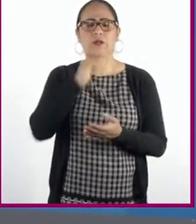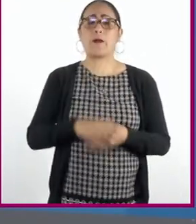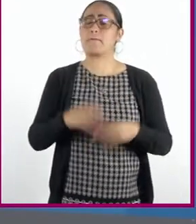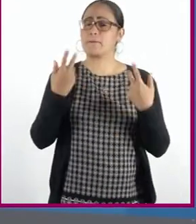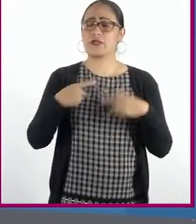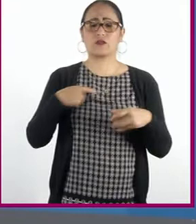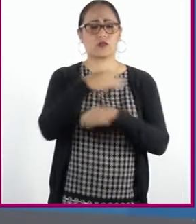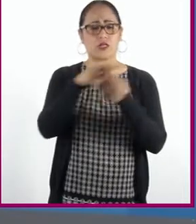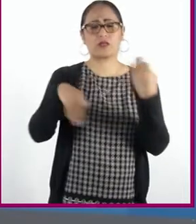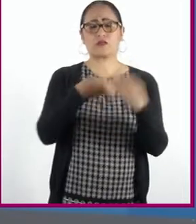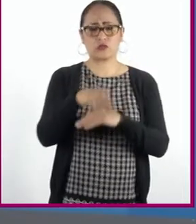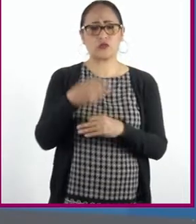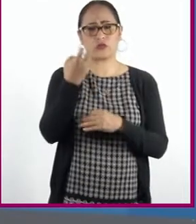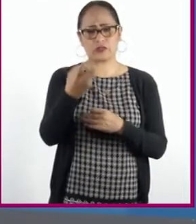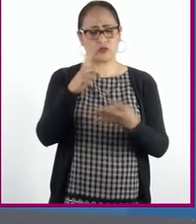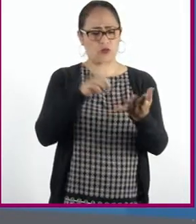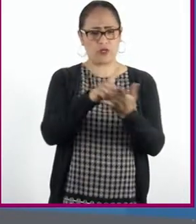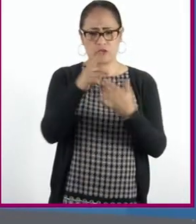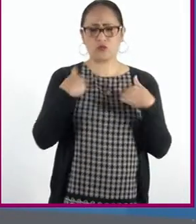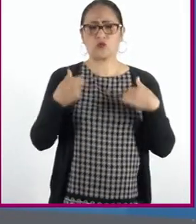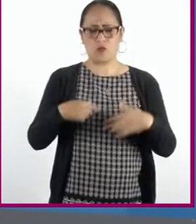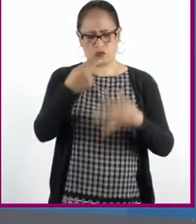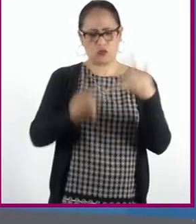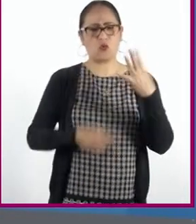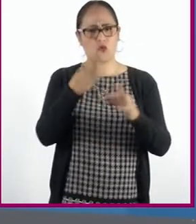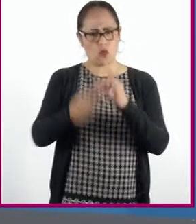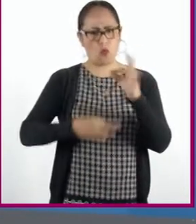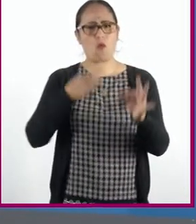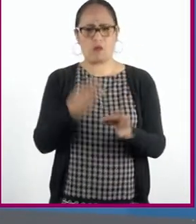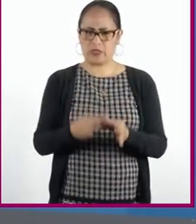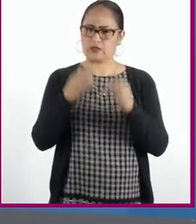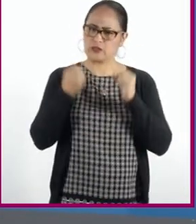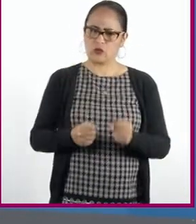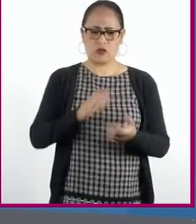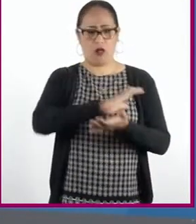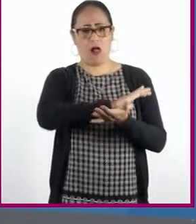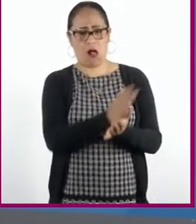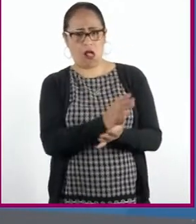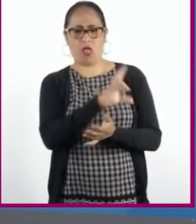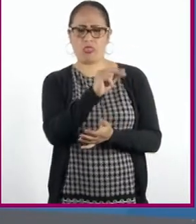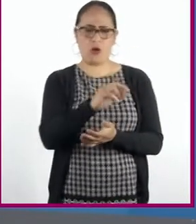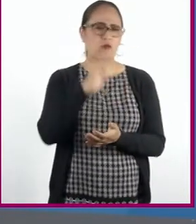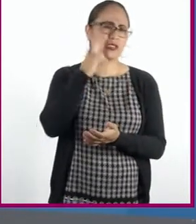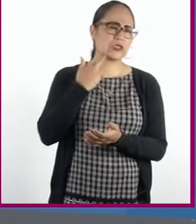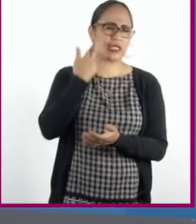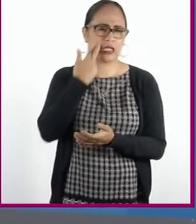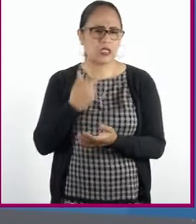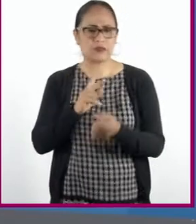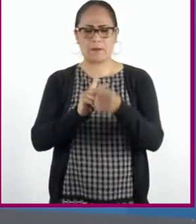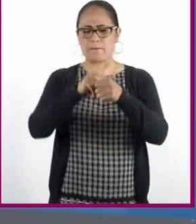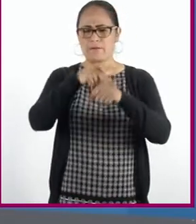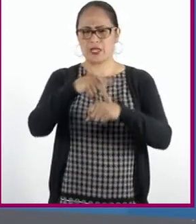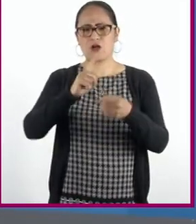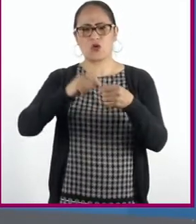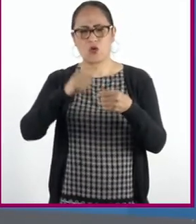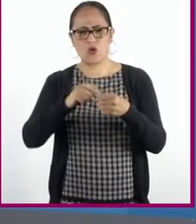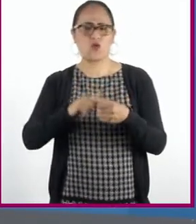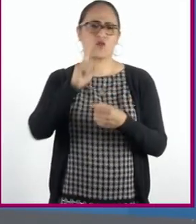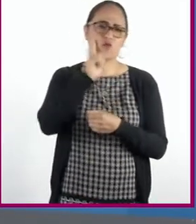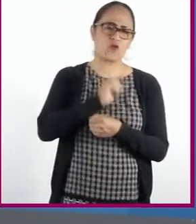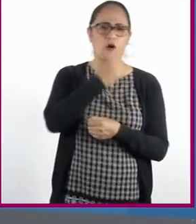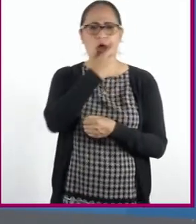derecho al disfrute de sus derechos humanos, sin discriminación alguna, a causa de su raza, color, género,